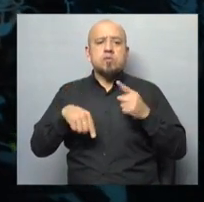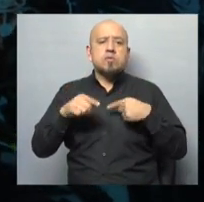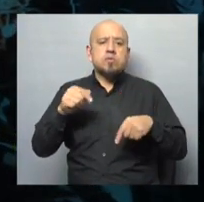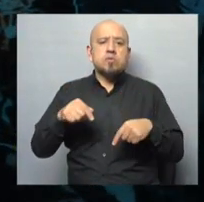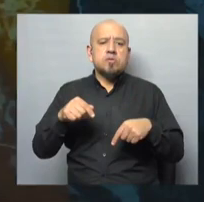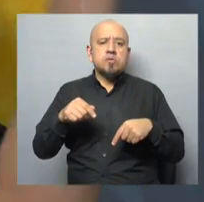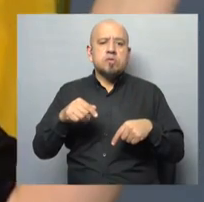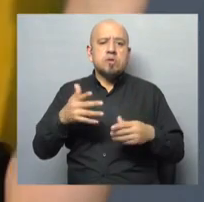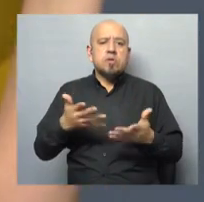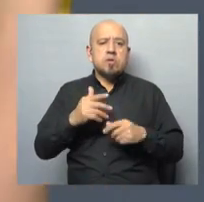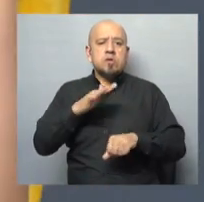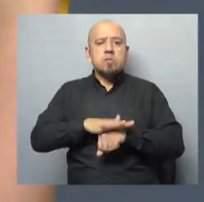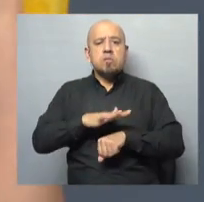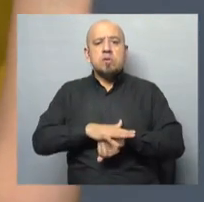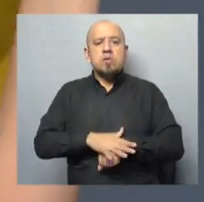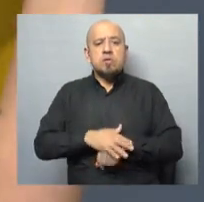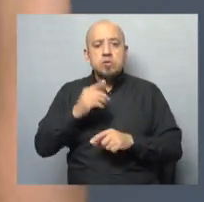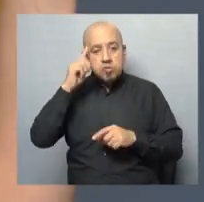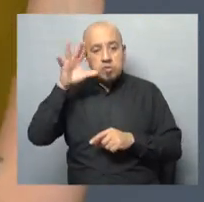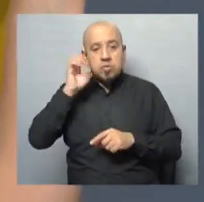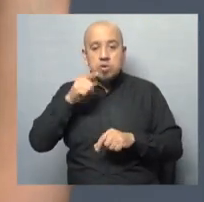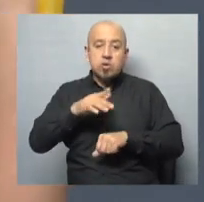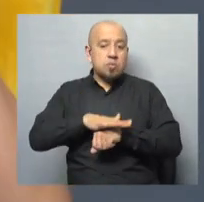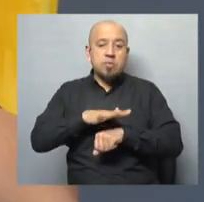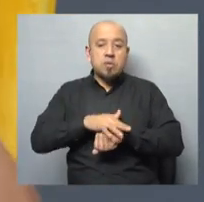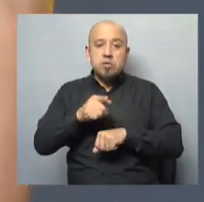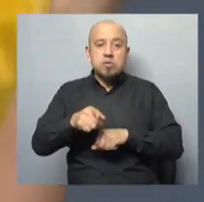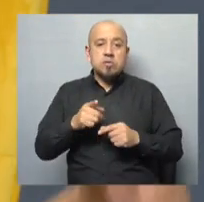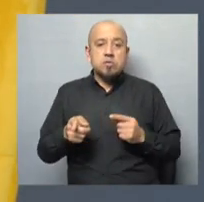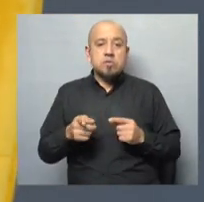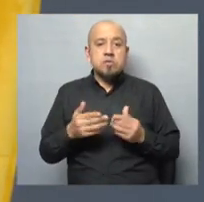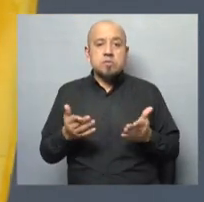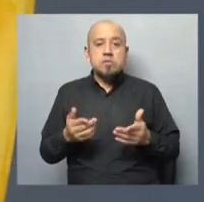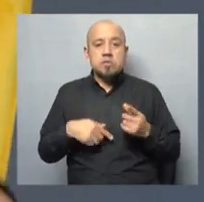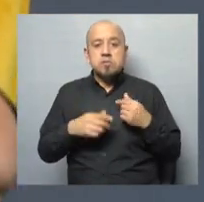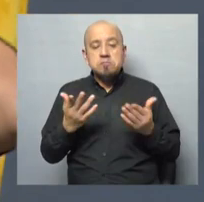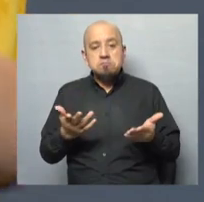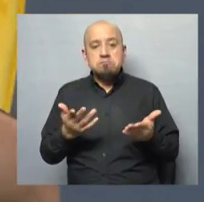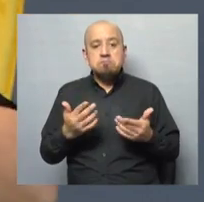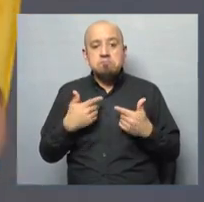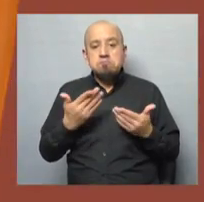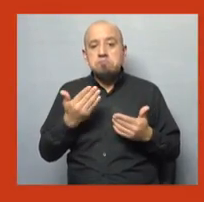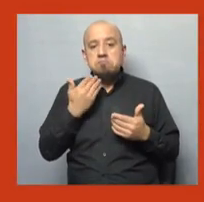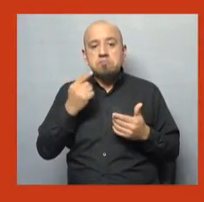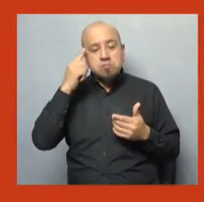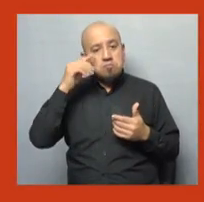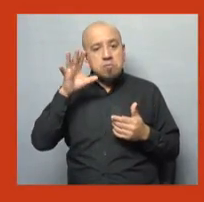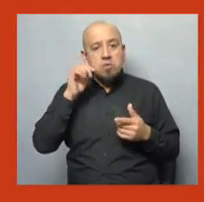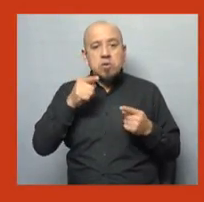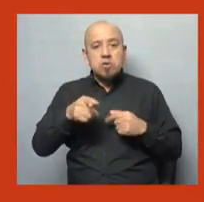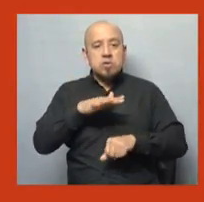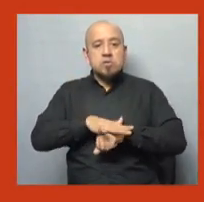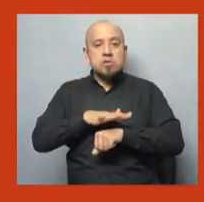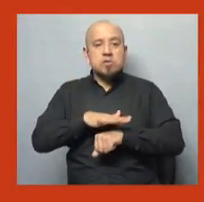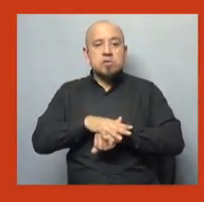este momento yo veo esta foto y yo no me acuerdo de este momento y eso me llamó la atención no tengo ni idea o sea no tengo esa no